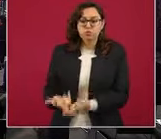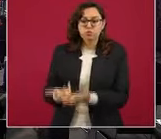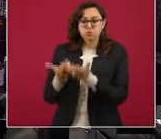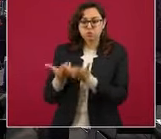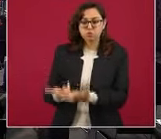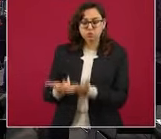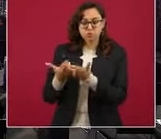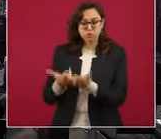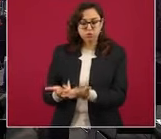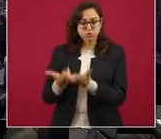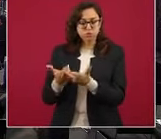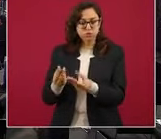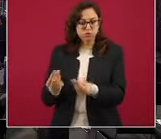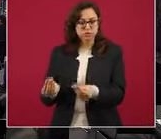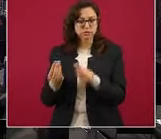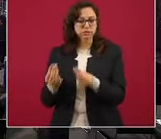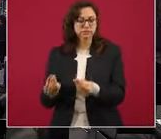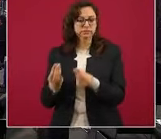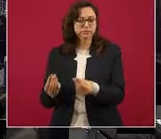tienen